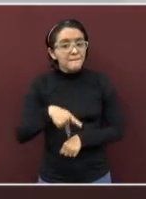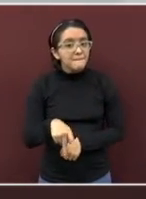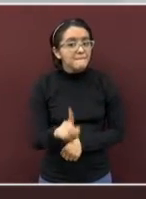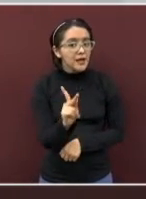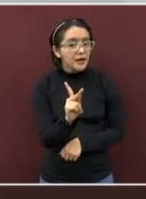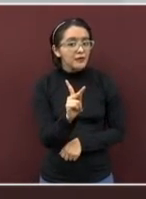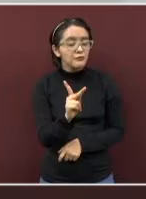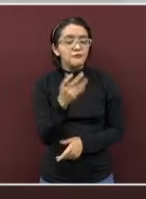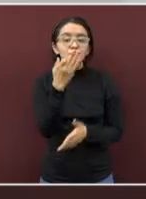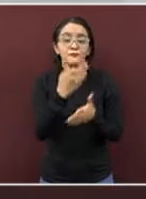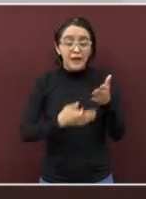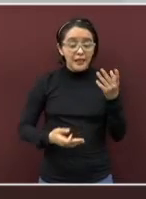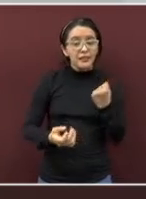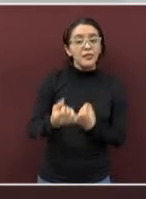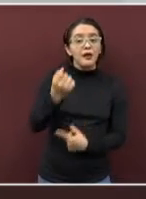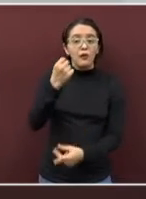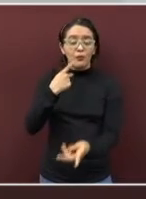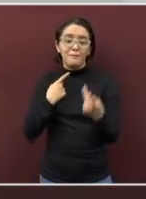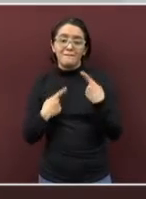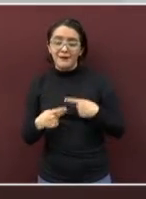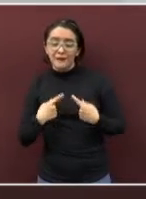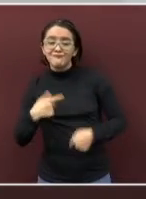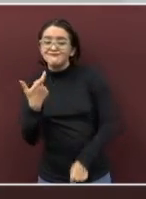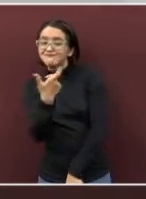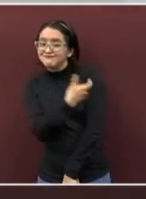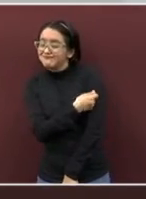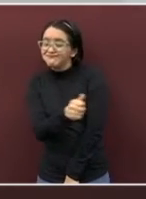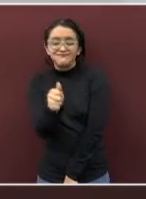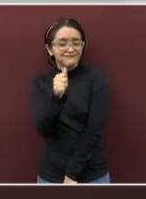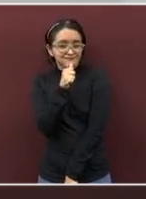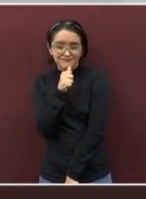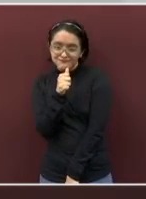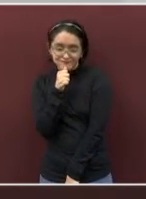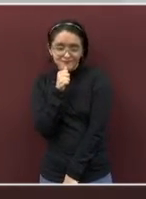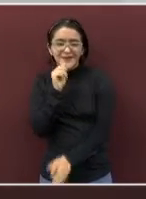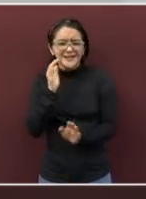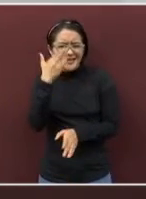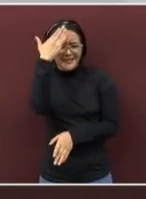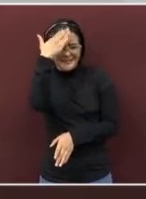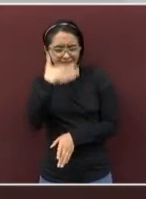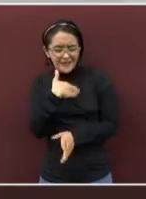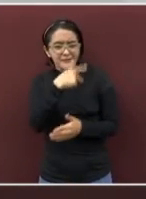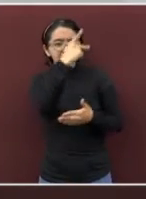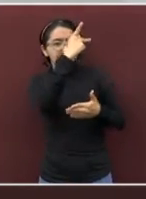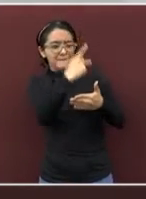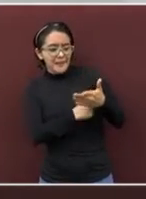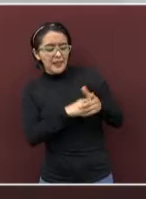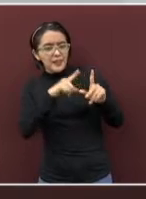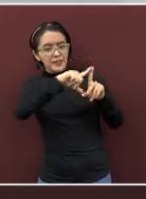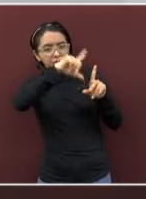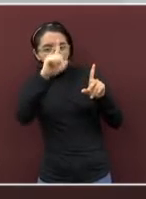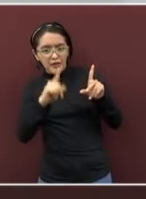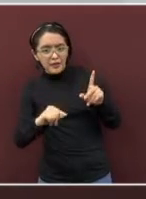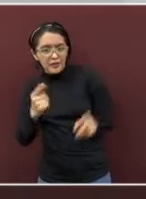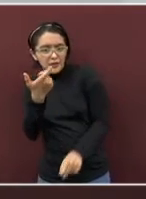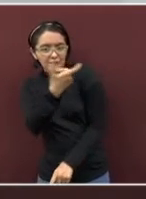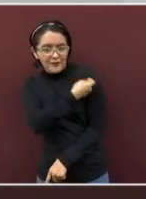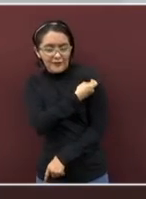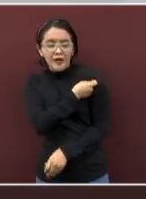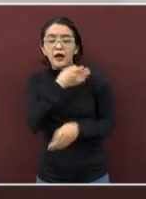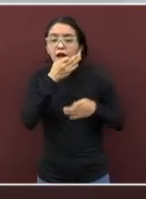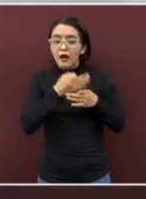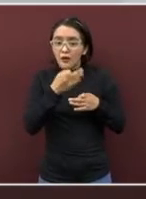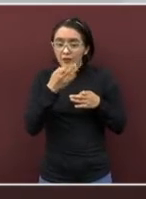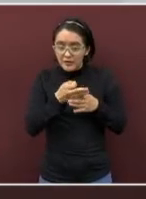población por vacunar como de su conocimiento de acuerdo al plan nacional de vacunación actualmente